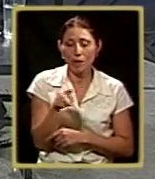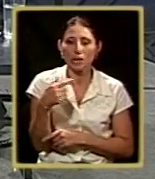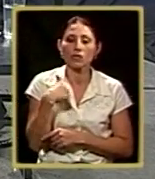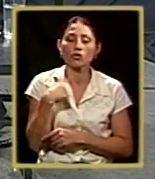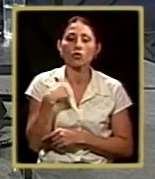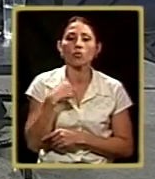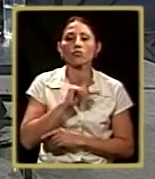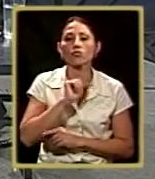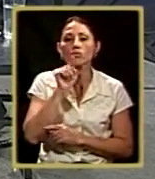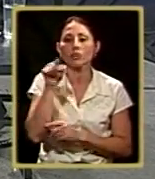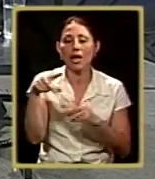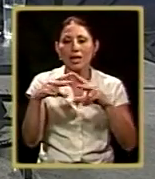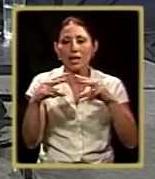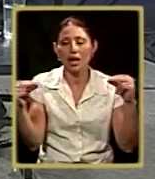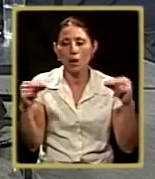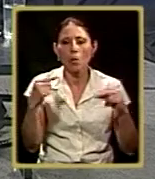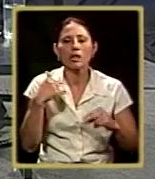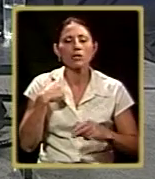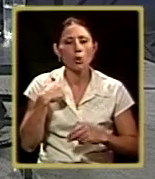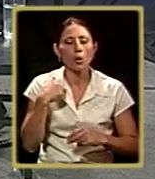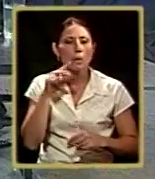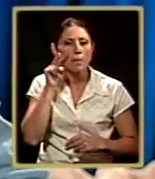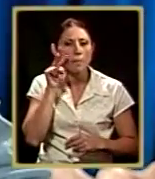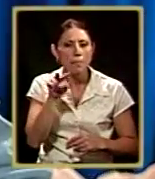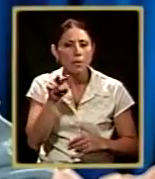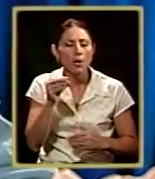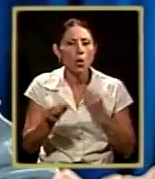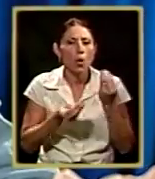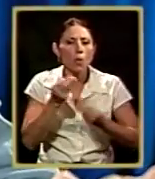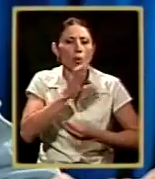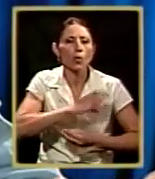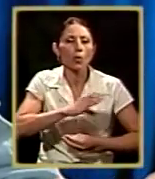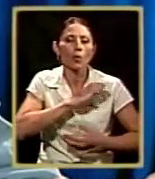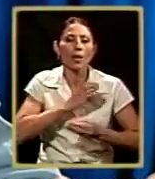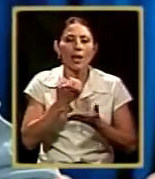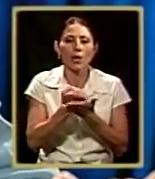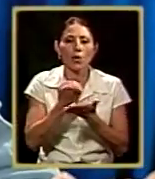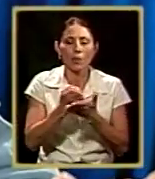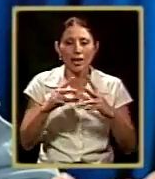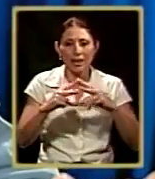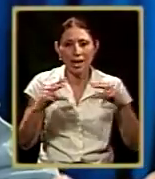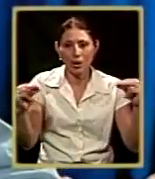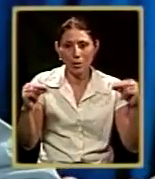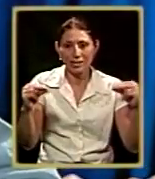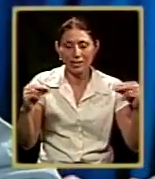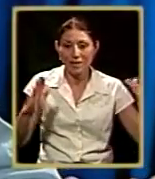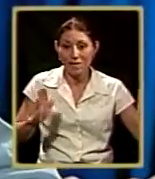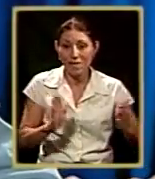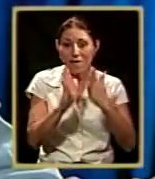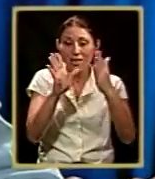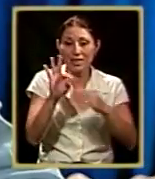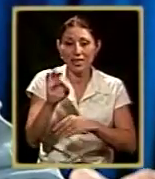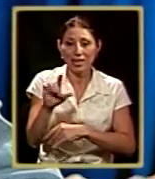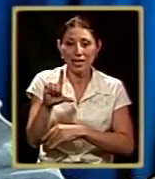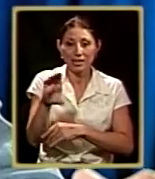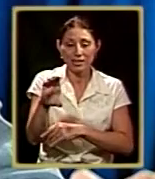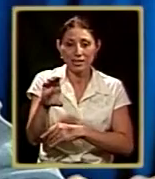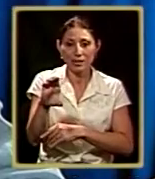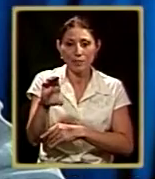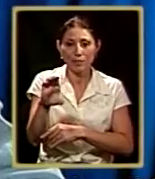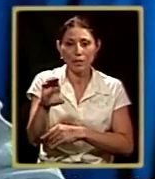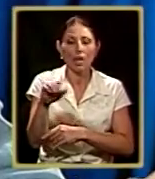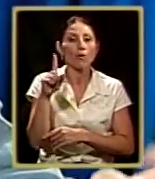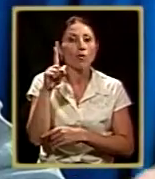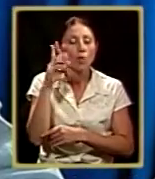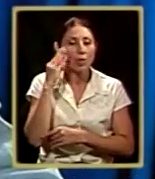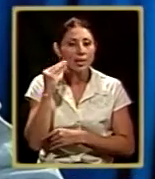Nicaragua y fui a ver cómo se estaba comportando la economía nicaragüense de cara al Tratado de Libre Comercio. Y fue